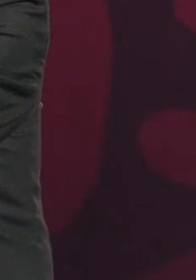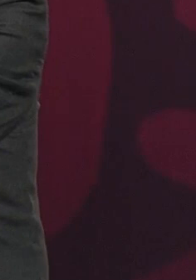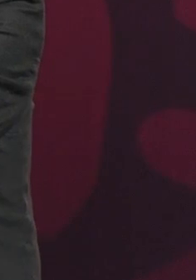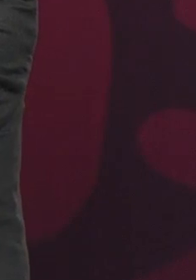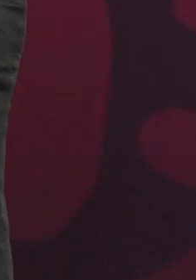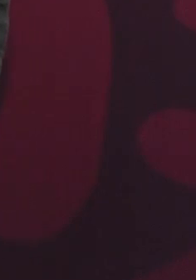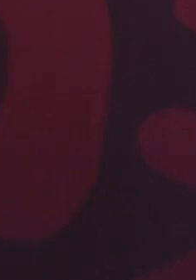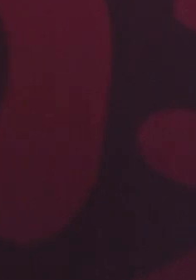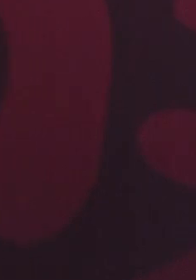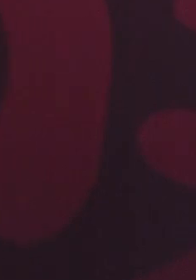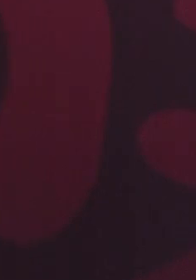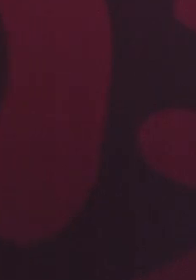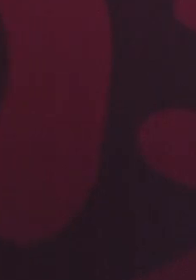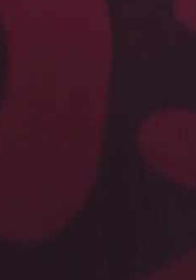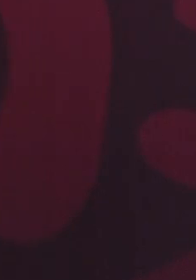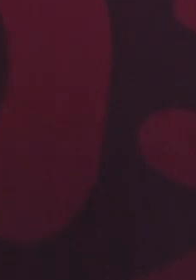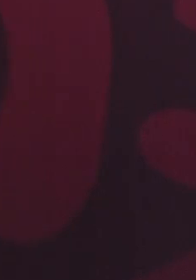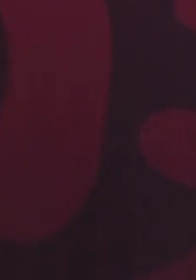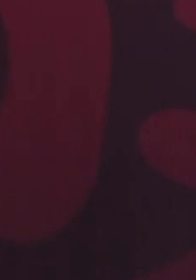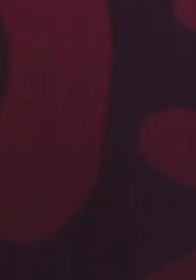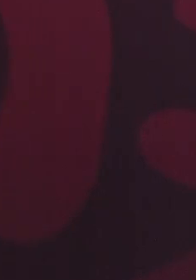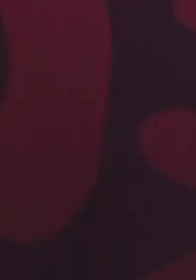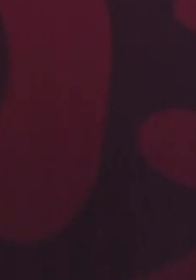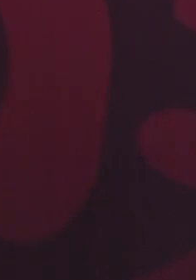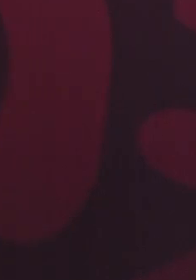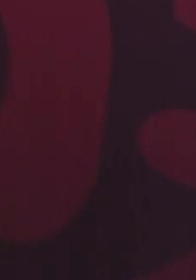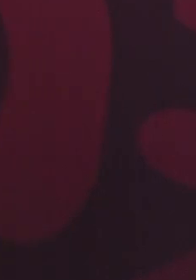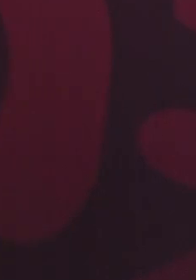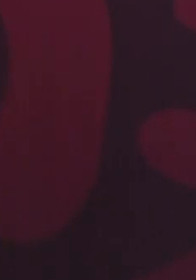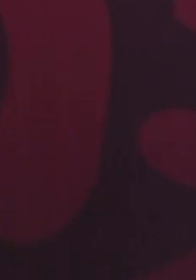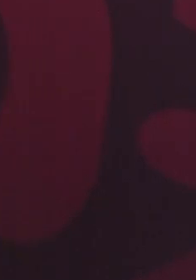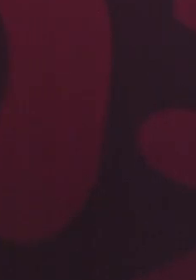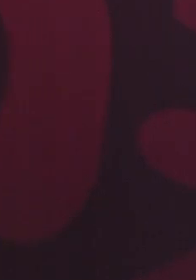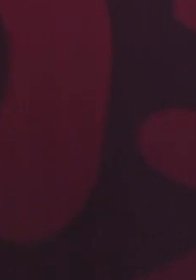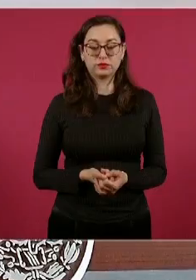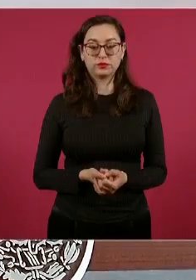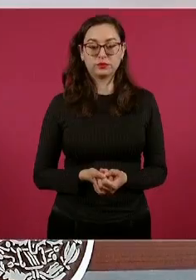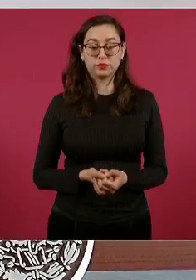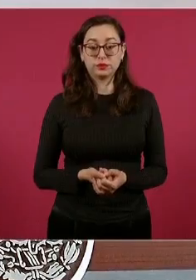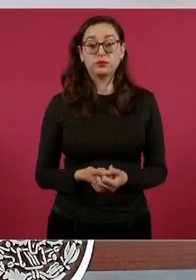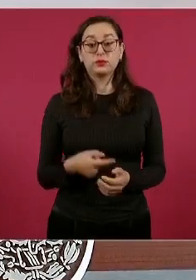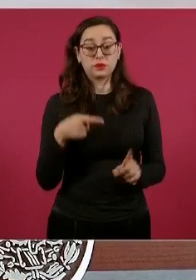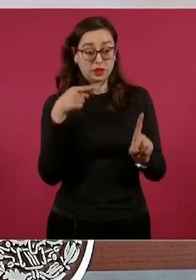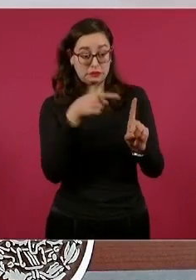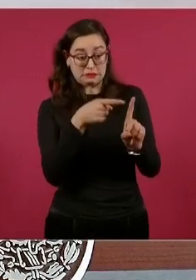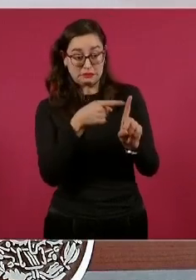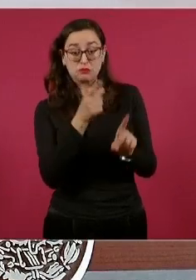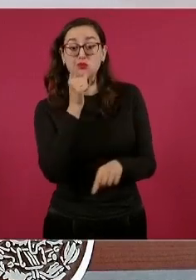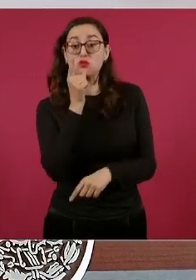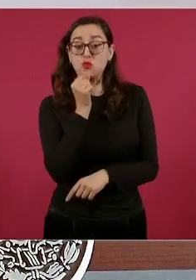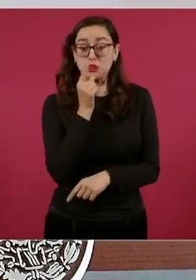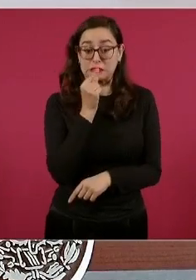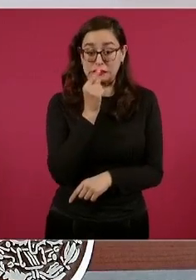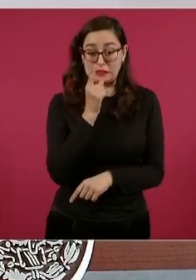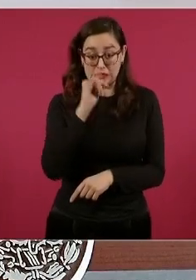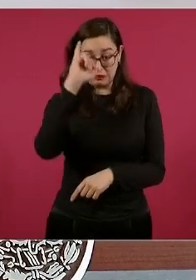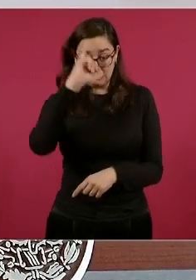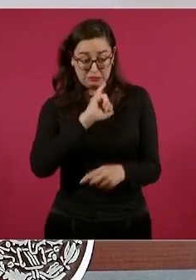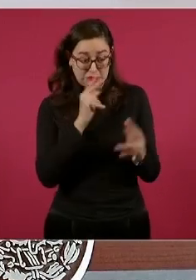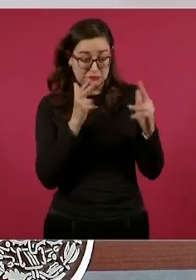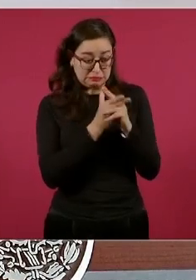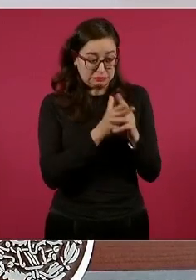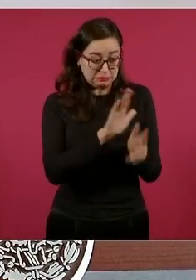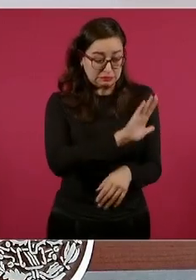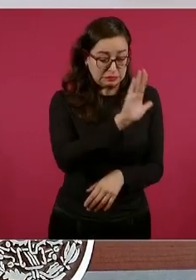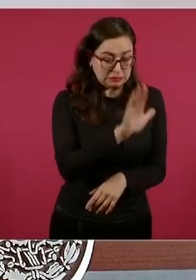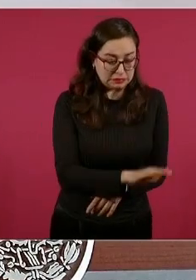como lo hizo Rosa Isela, un abrazo y nuestro pésame a los